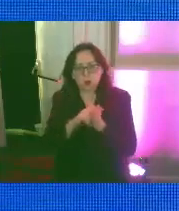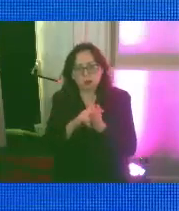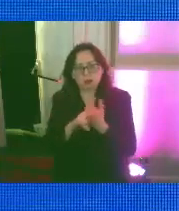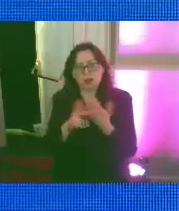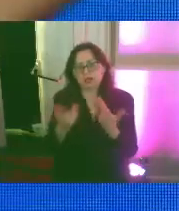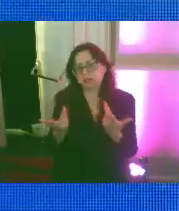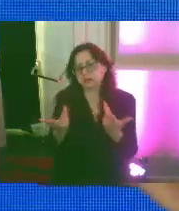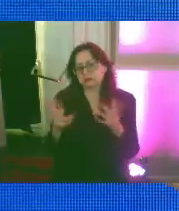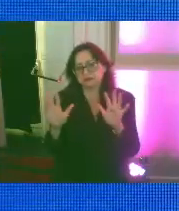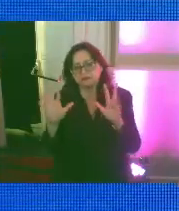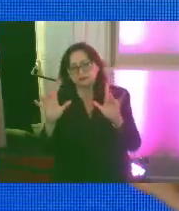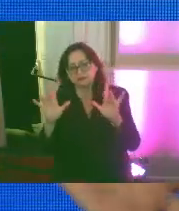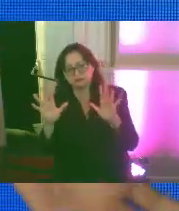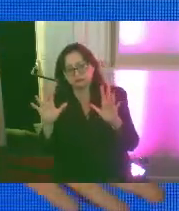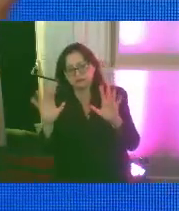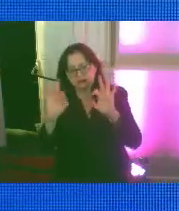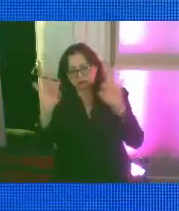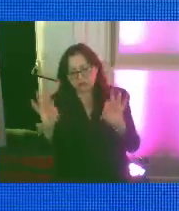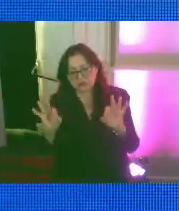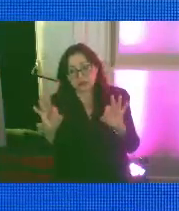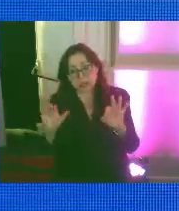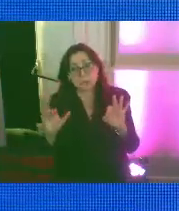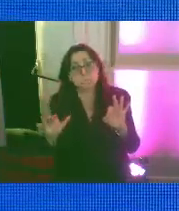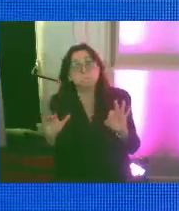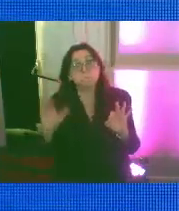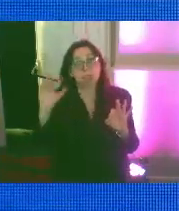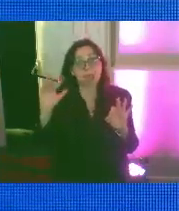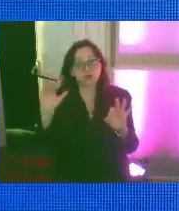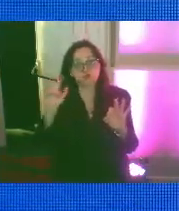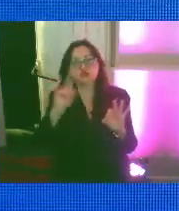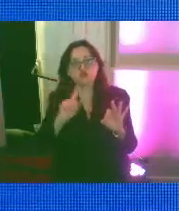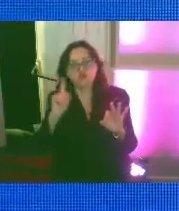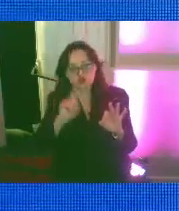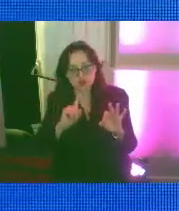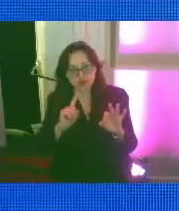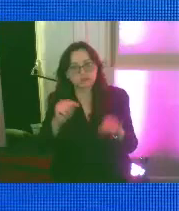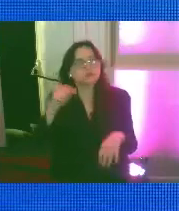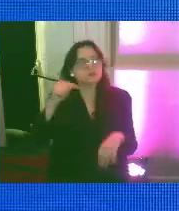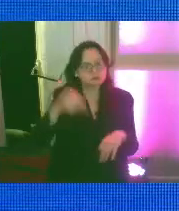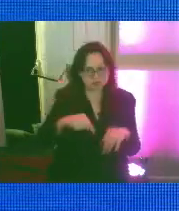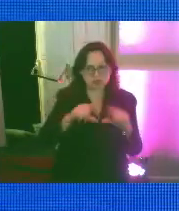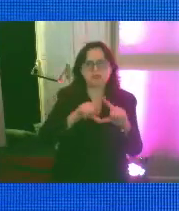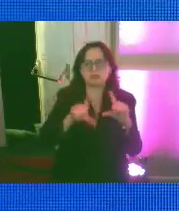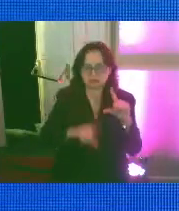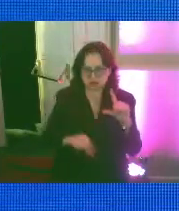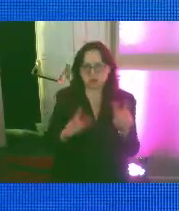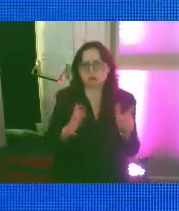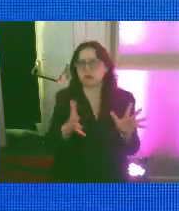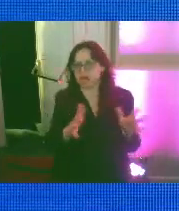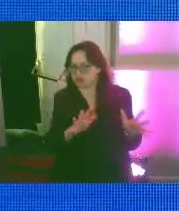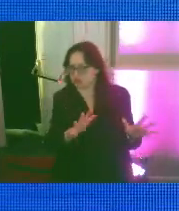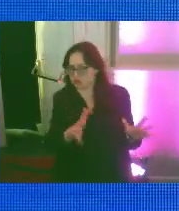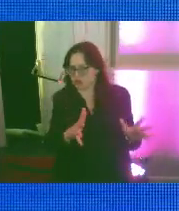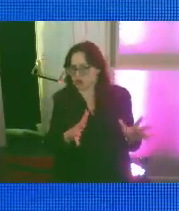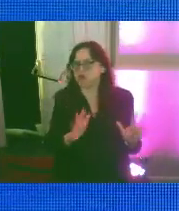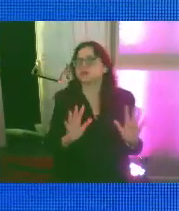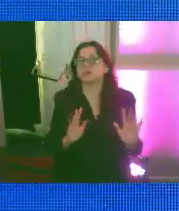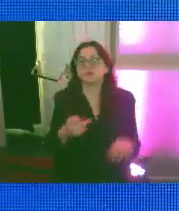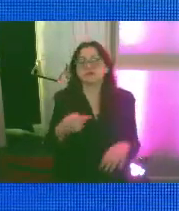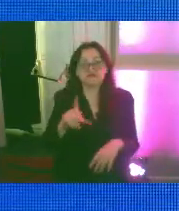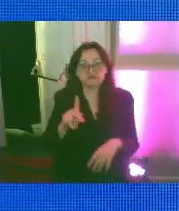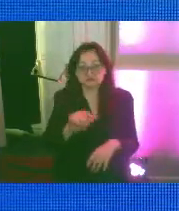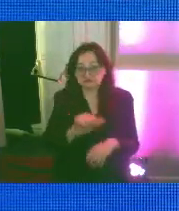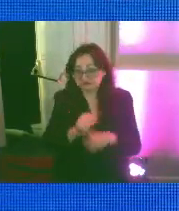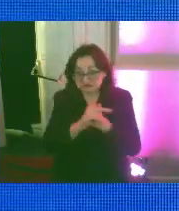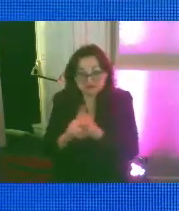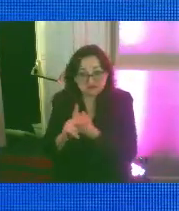Boric hizo que hay mayoría de mujeres hoy en el gobierno, ¿no? En México hay más o menos una paridad y el resto de América Latina no llega, a mi país no